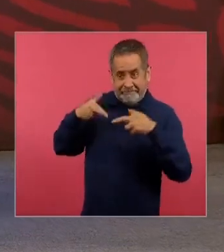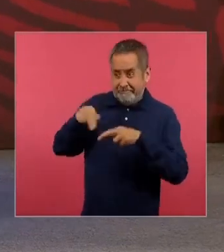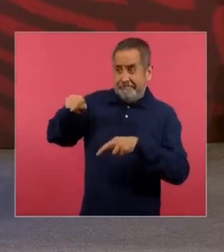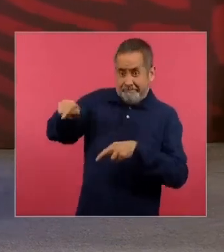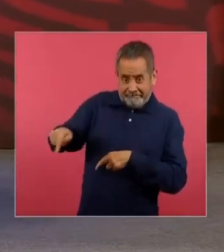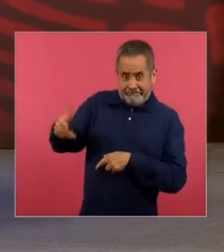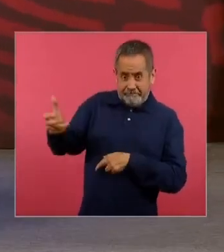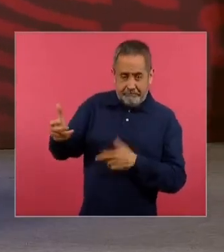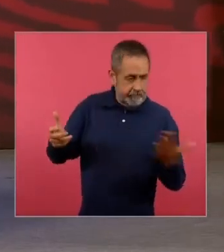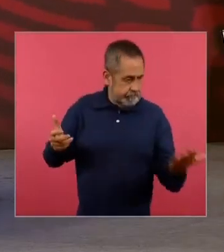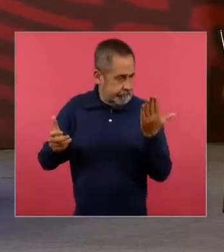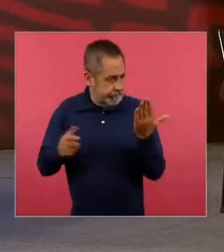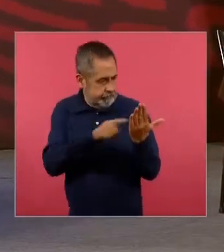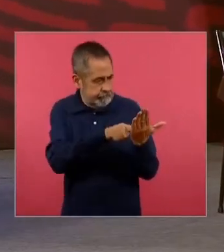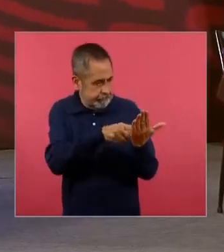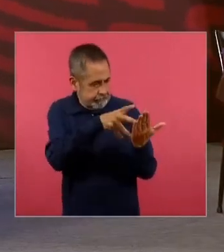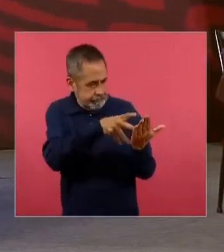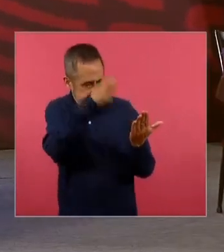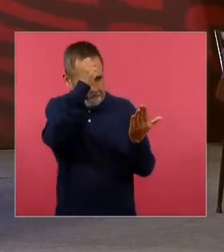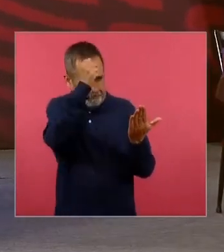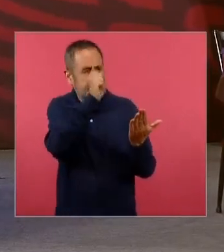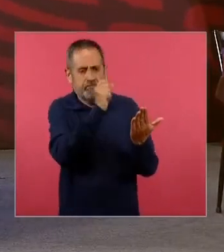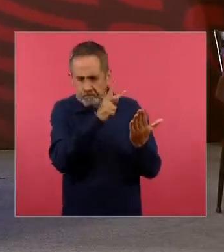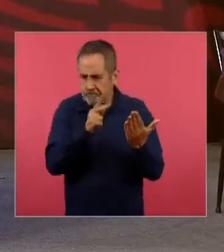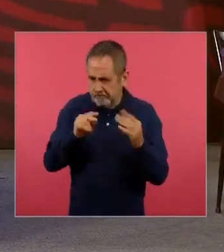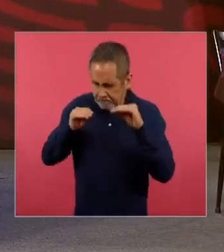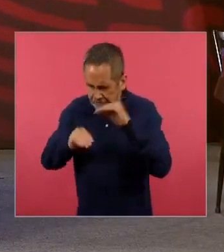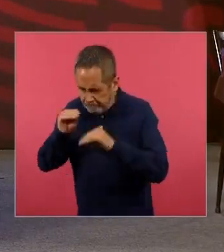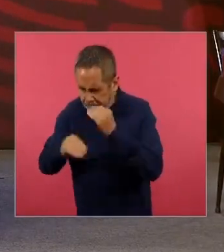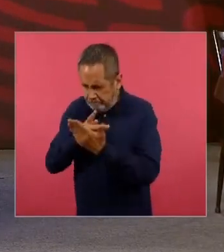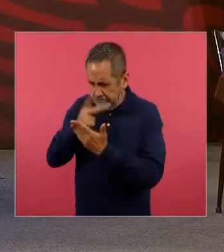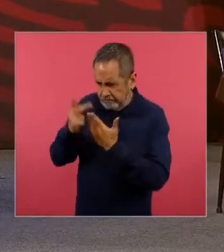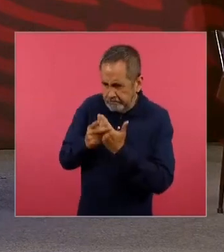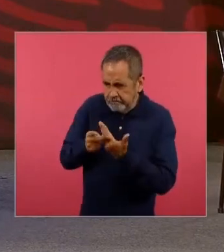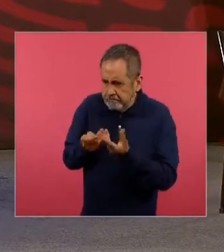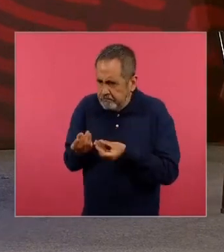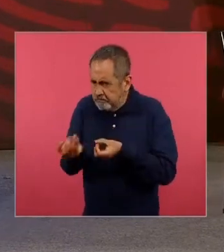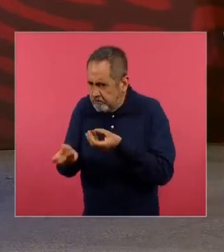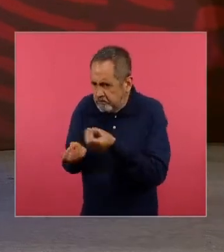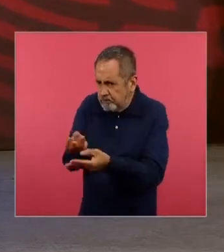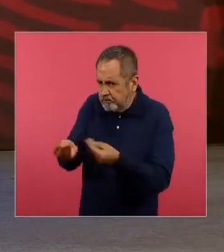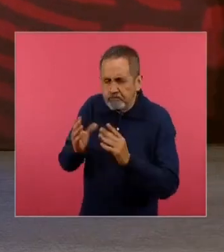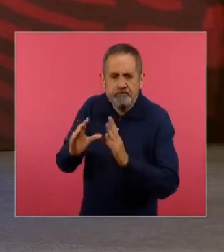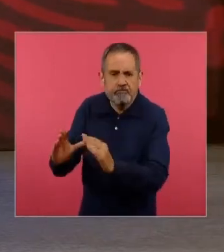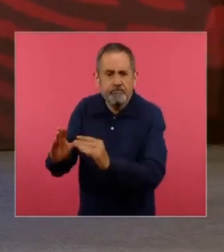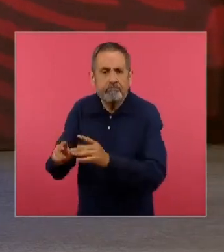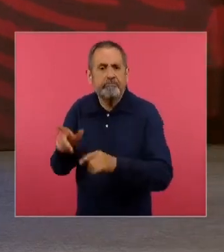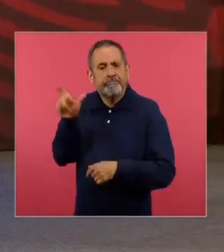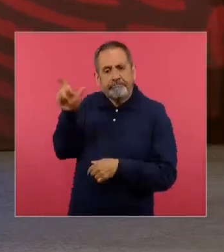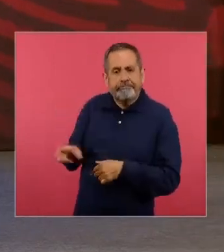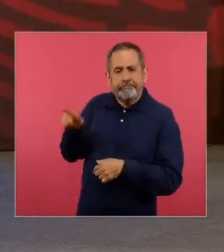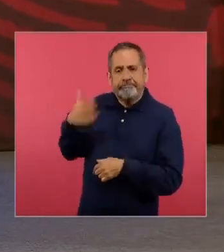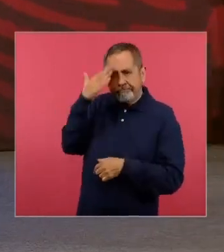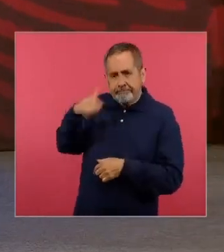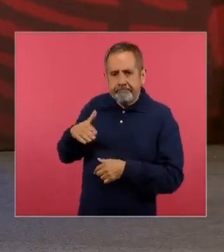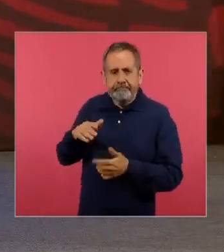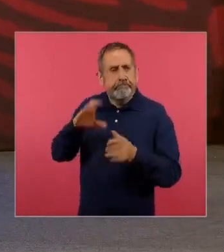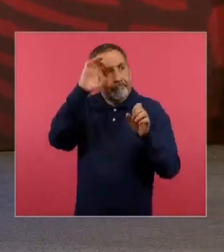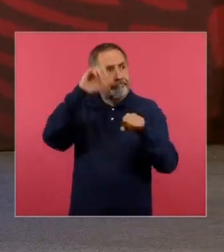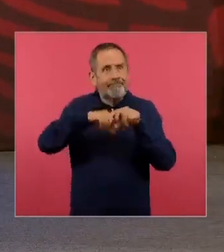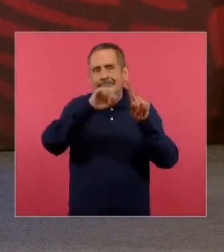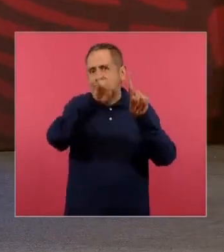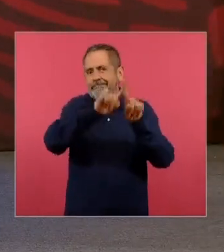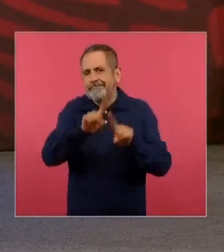plan de estudios. Ellos, los maestros y las maestras, recuperan su práctica, reconociendo la diversidad